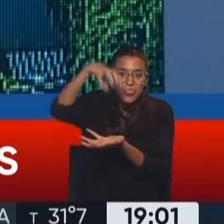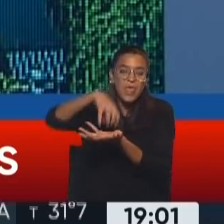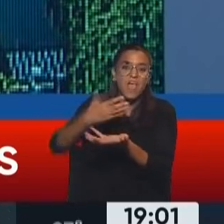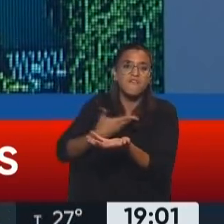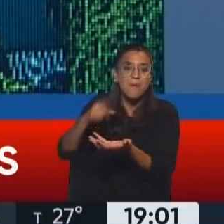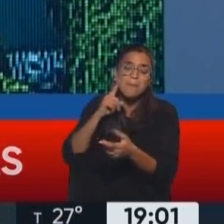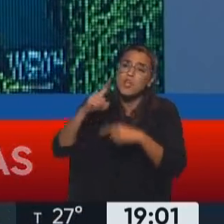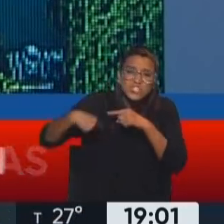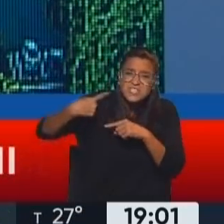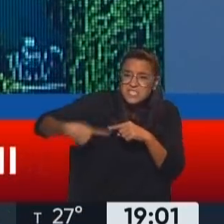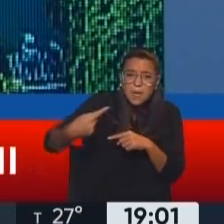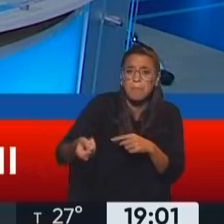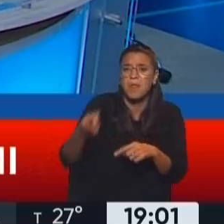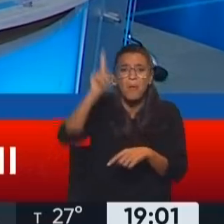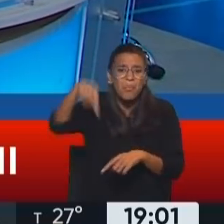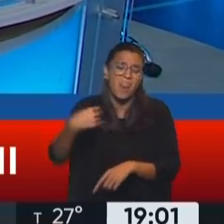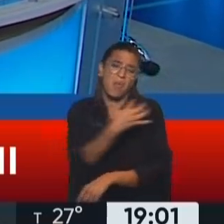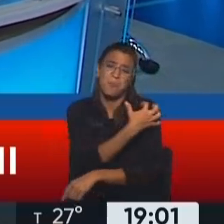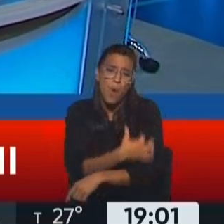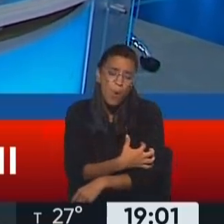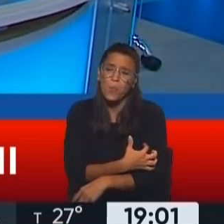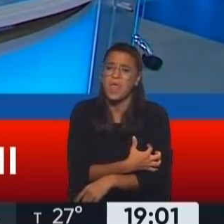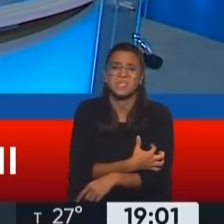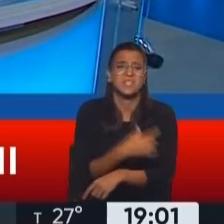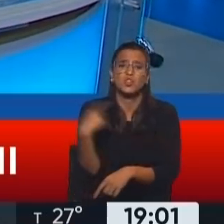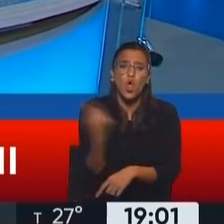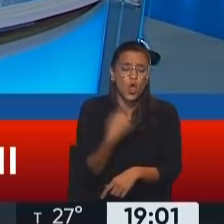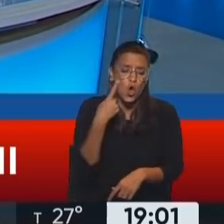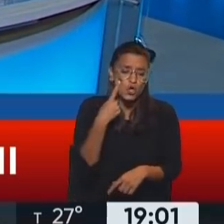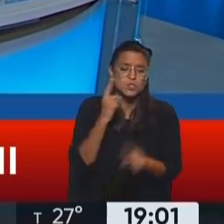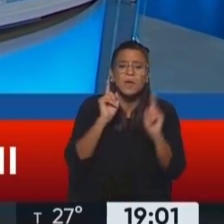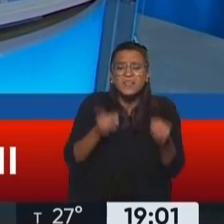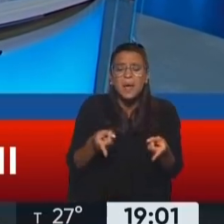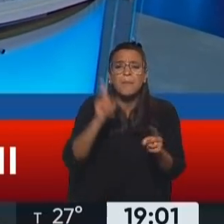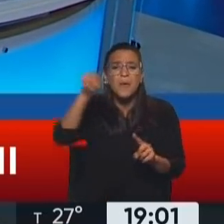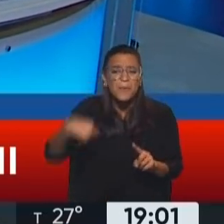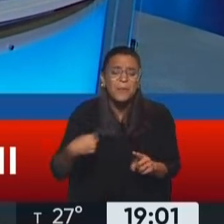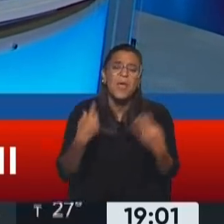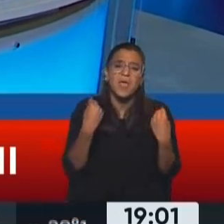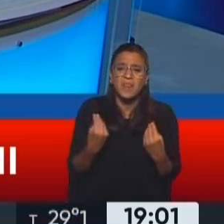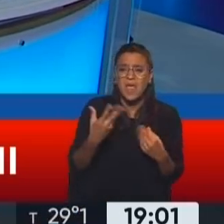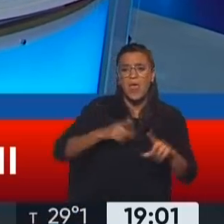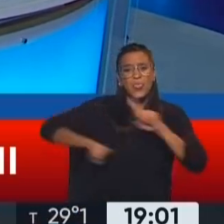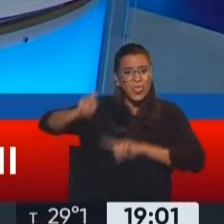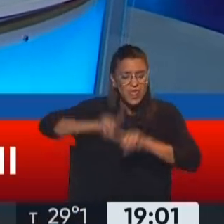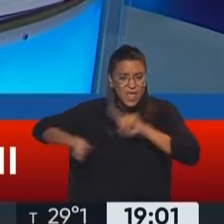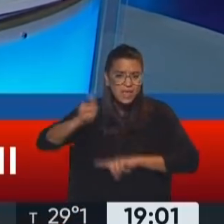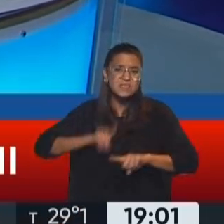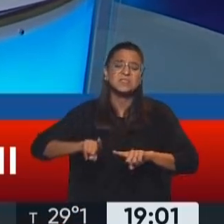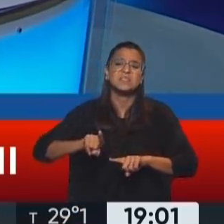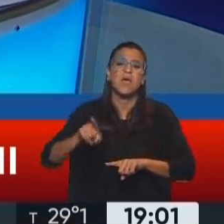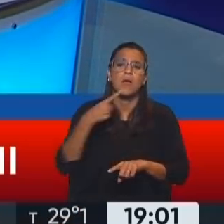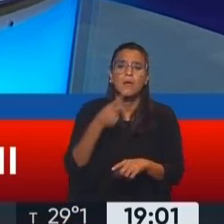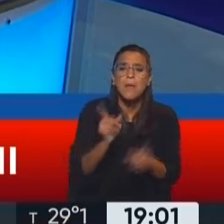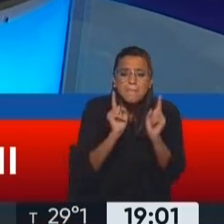llevado sistemáticamente no solo a la pobreza, que ya todos conocemos, sino que han llevado a nuestra dirigencia a violentar